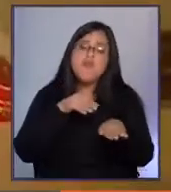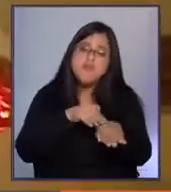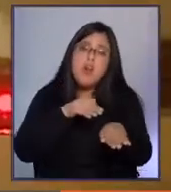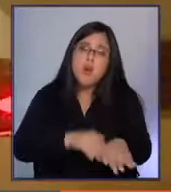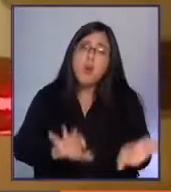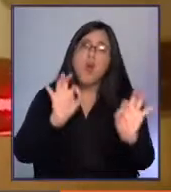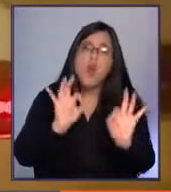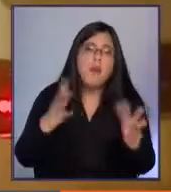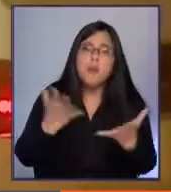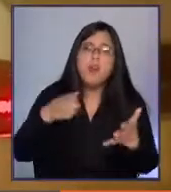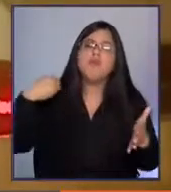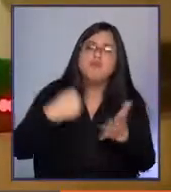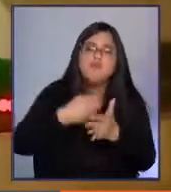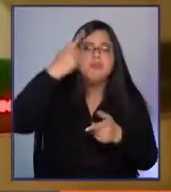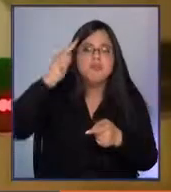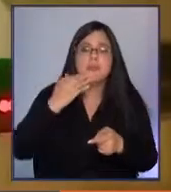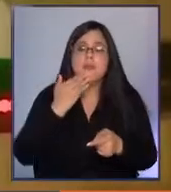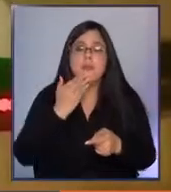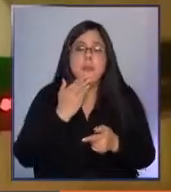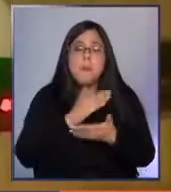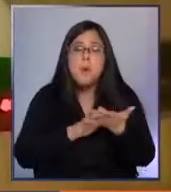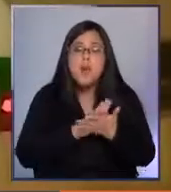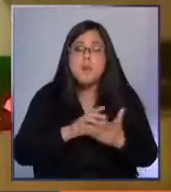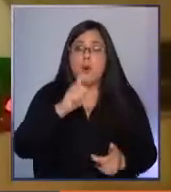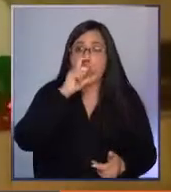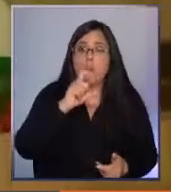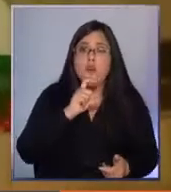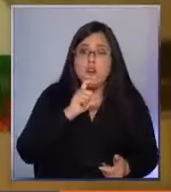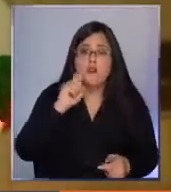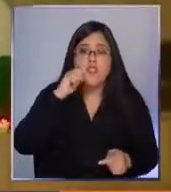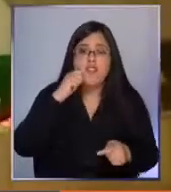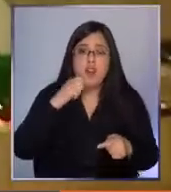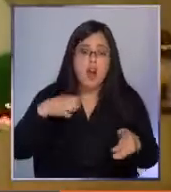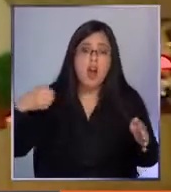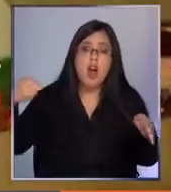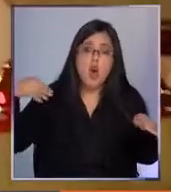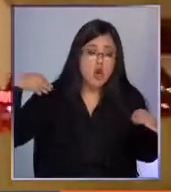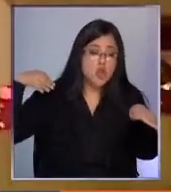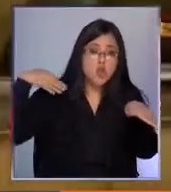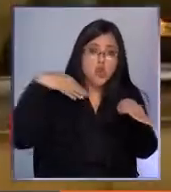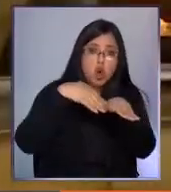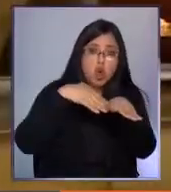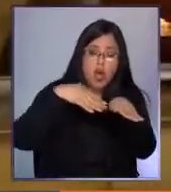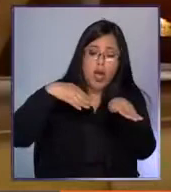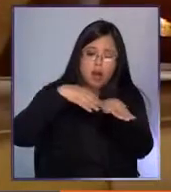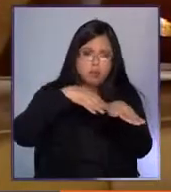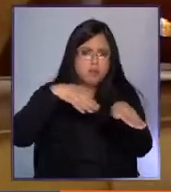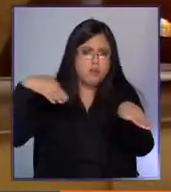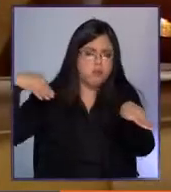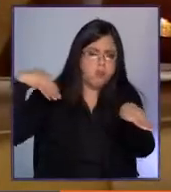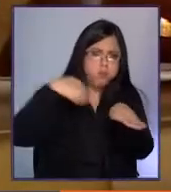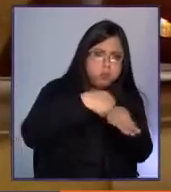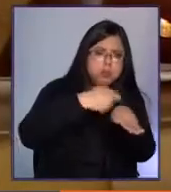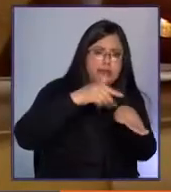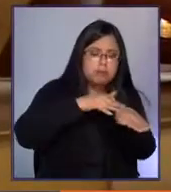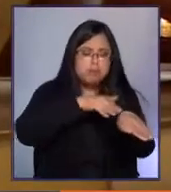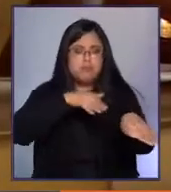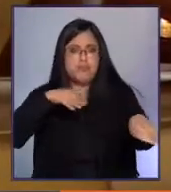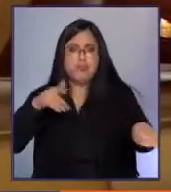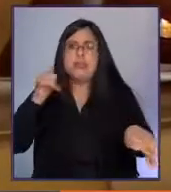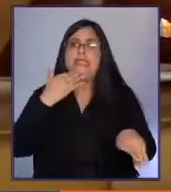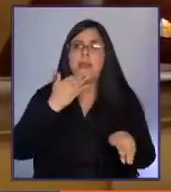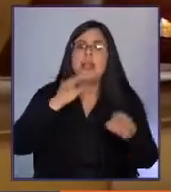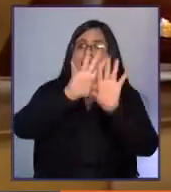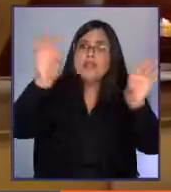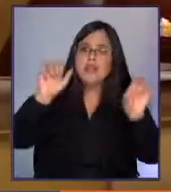En Curicó, por ejemplo, un choque en cadena produjo un taco de proporciones, pero el sistema Free Flow que ha sido